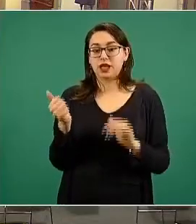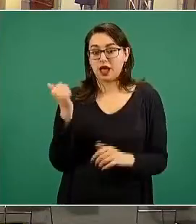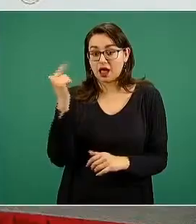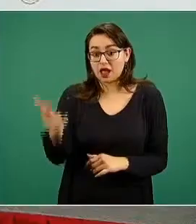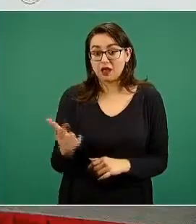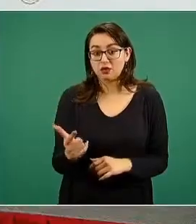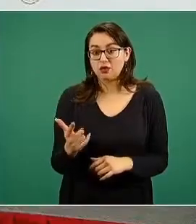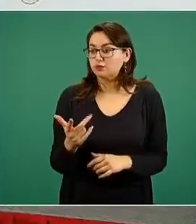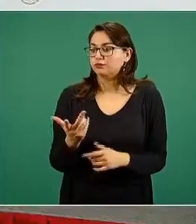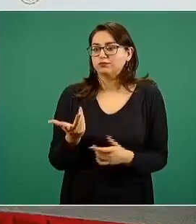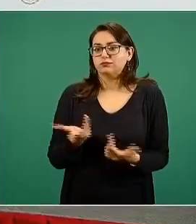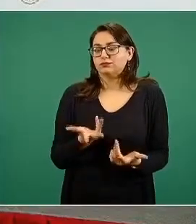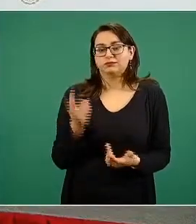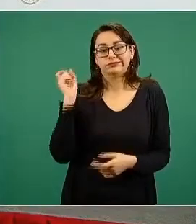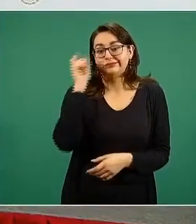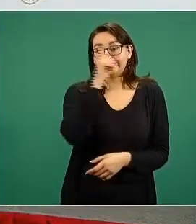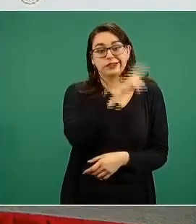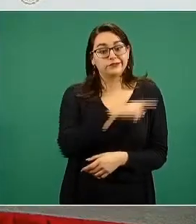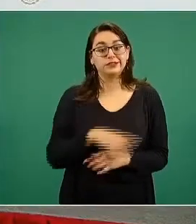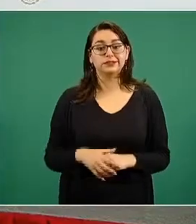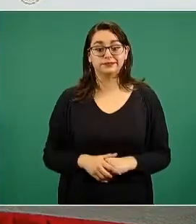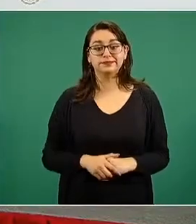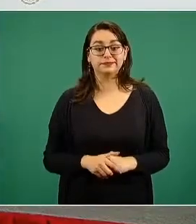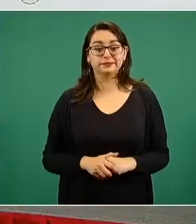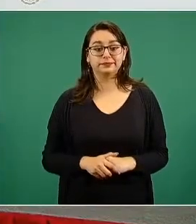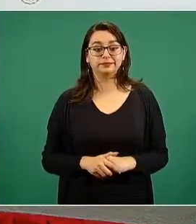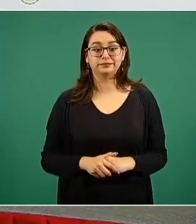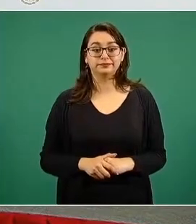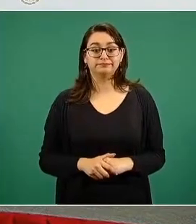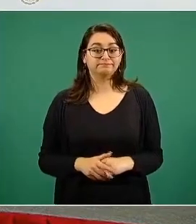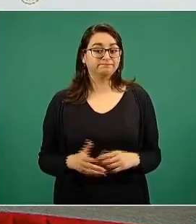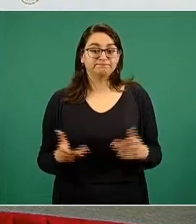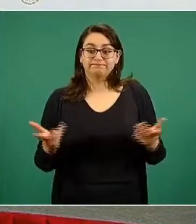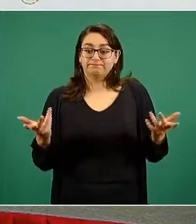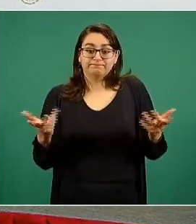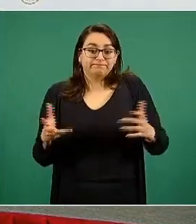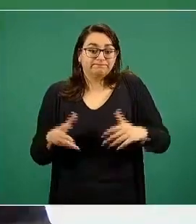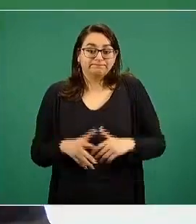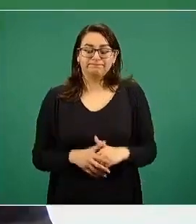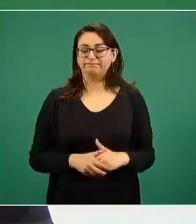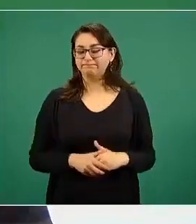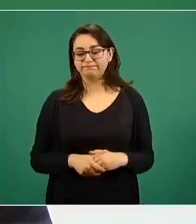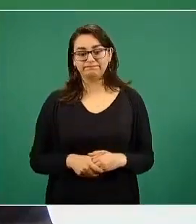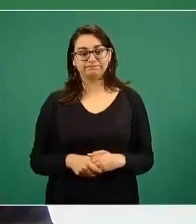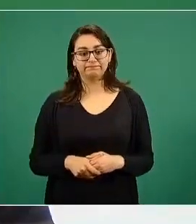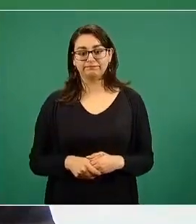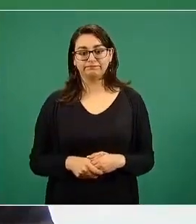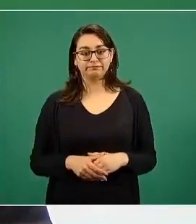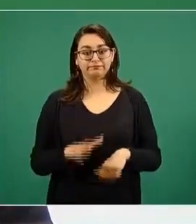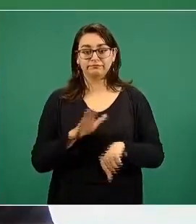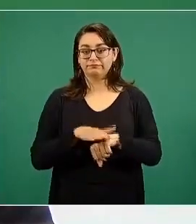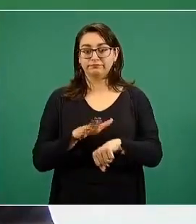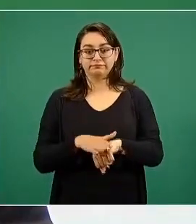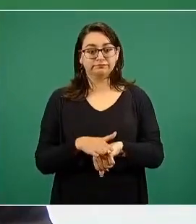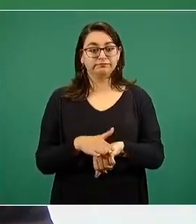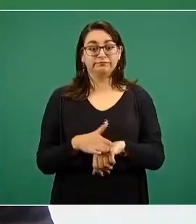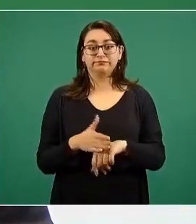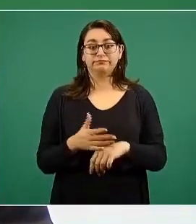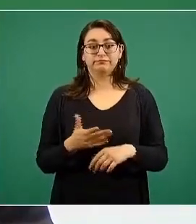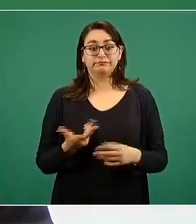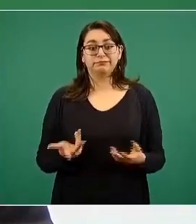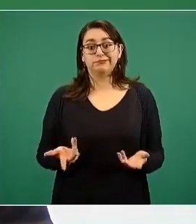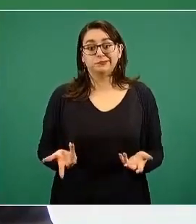estos eventos. El llamado es a tener